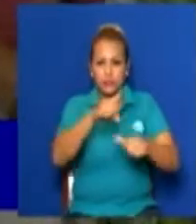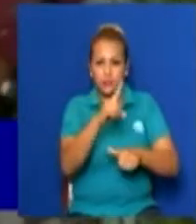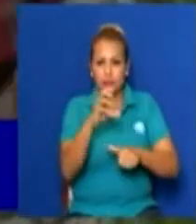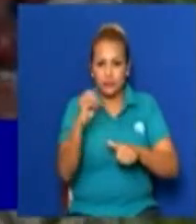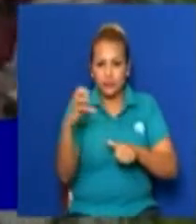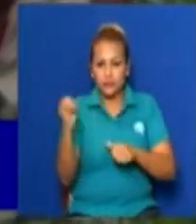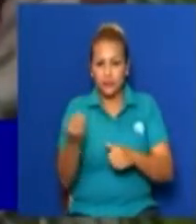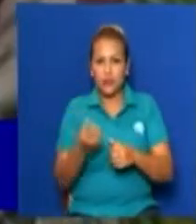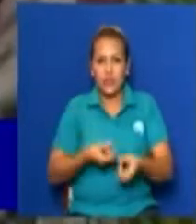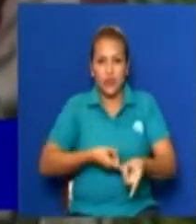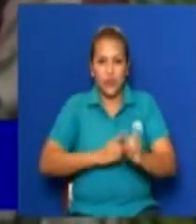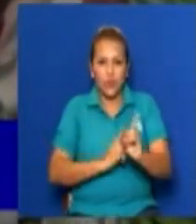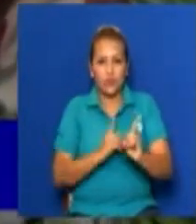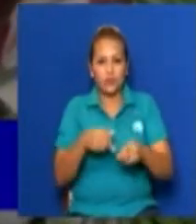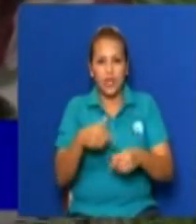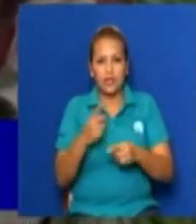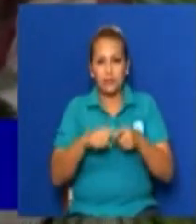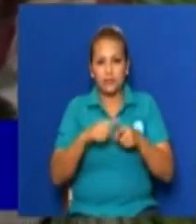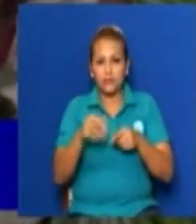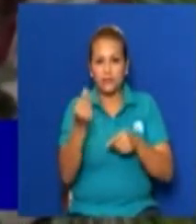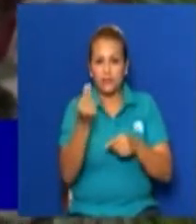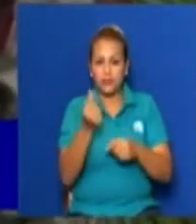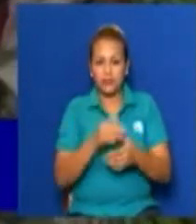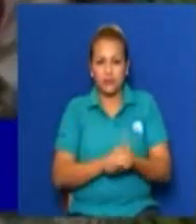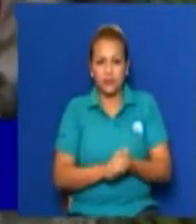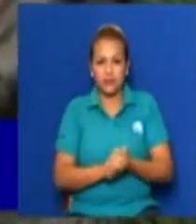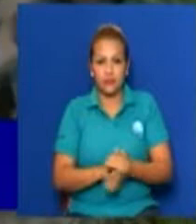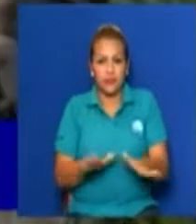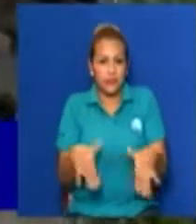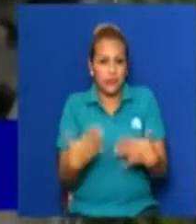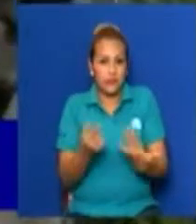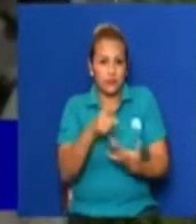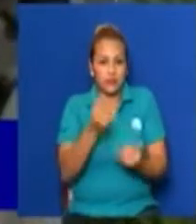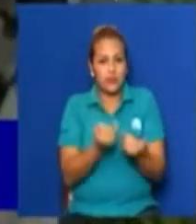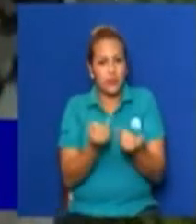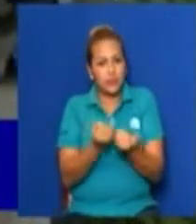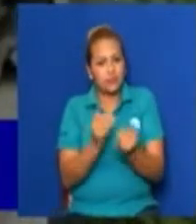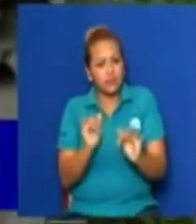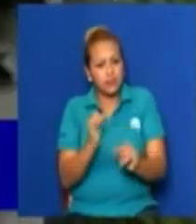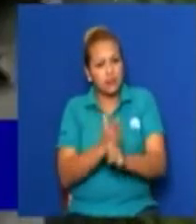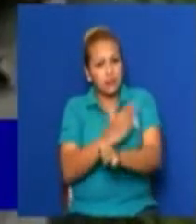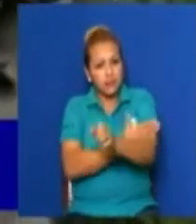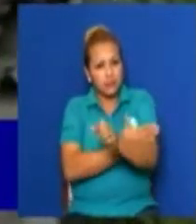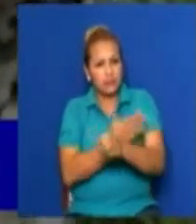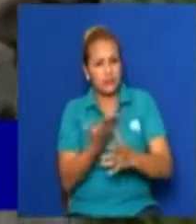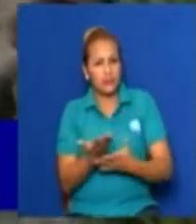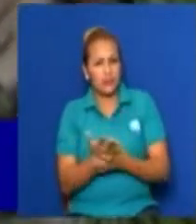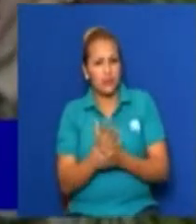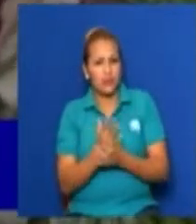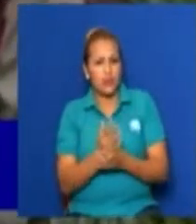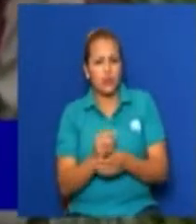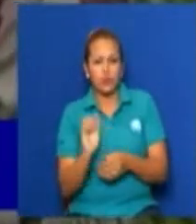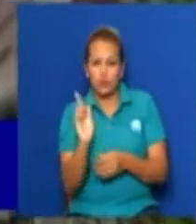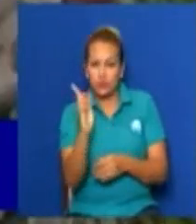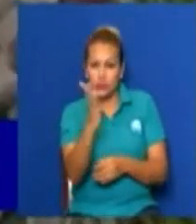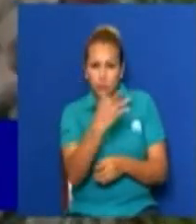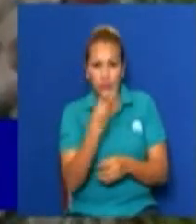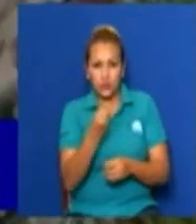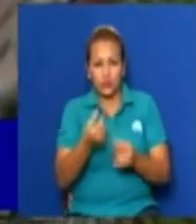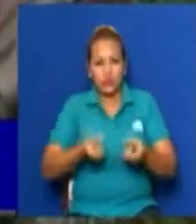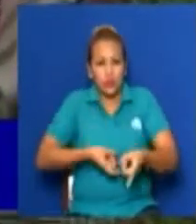de remuneración. Esos dos convenios, aunque recogen más directamente todo lo de la igualdad de derechos